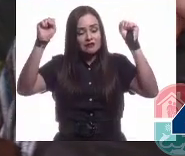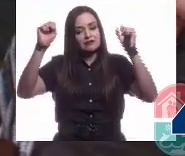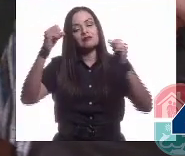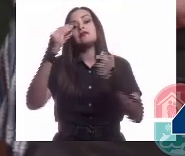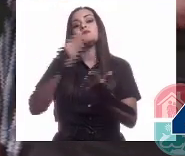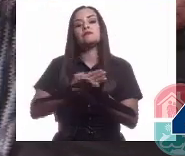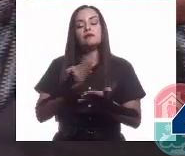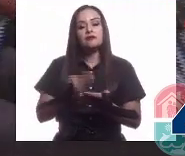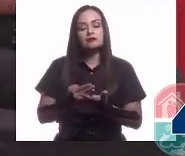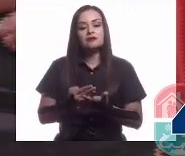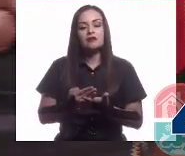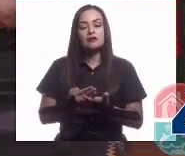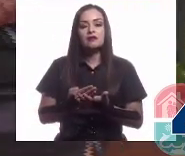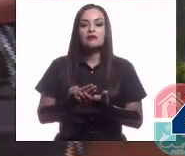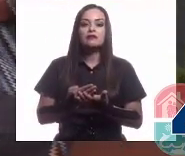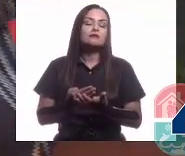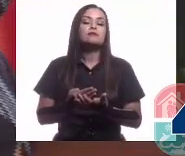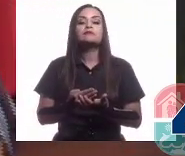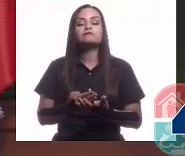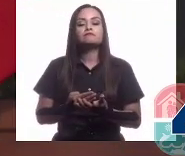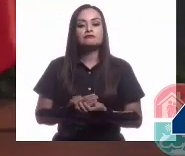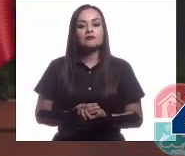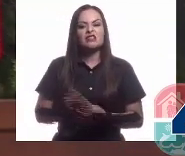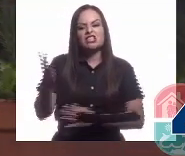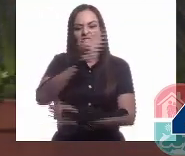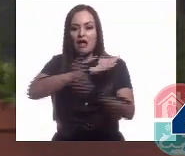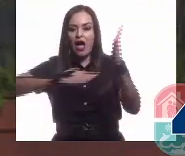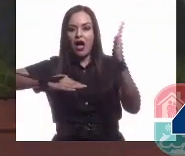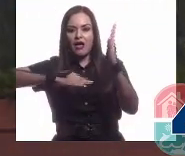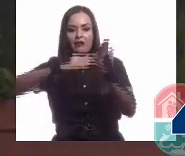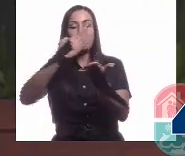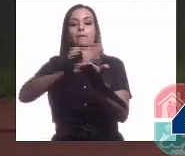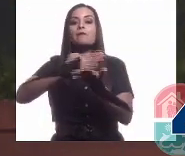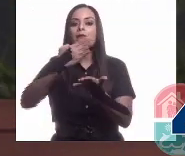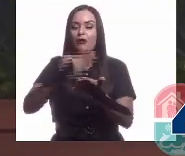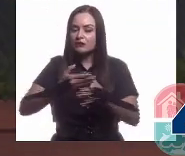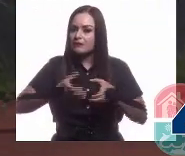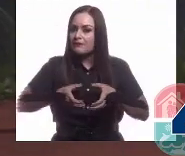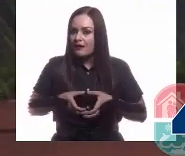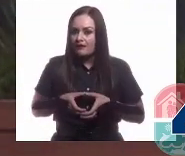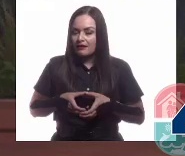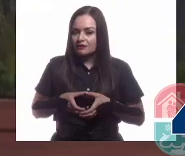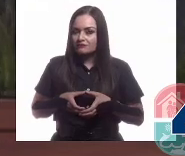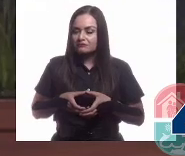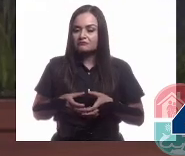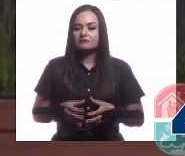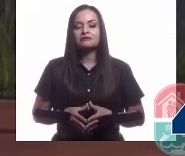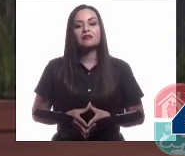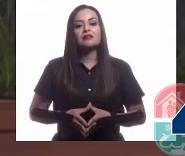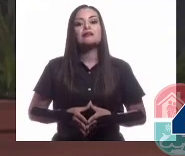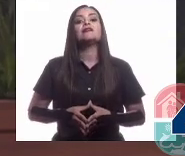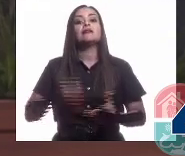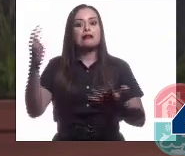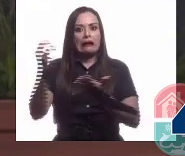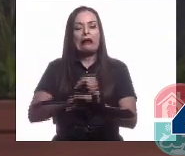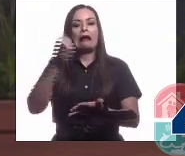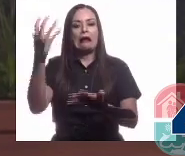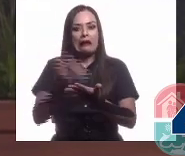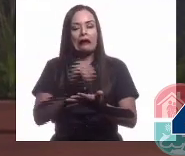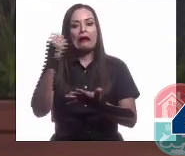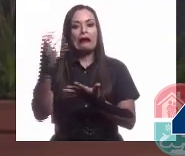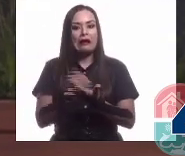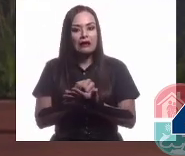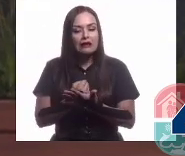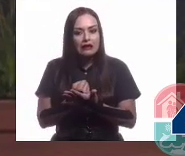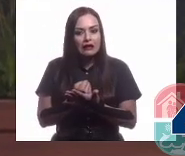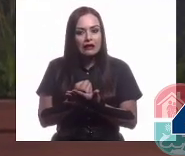Y Paula Ivonne Flores, bronce en karate. Además, está nuestro multicampeón paralímpico,